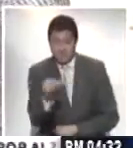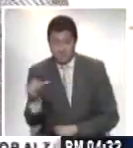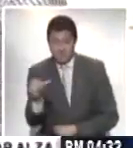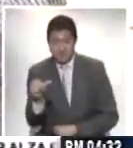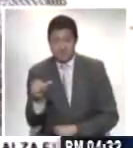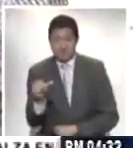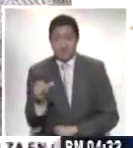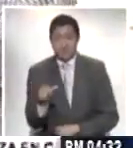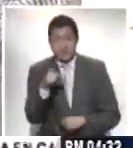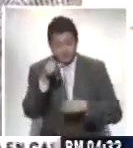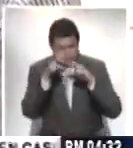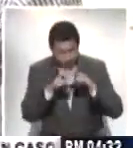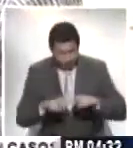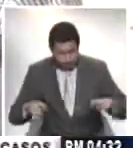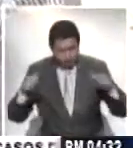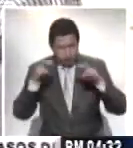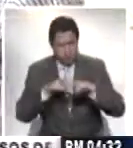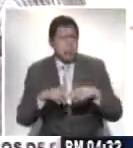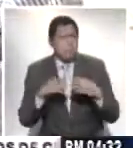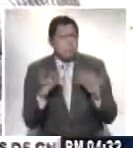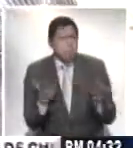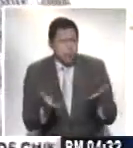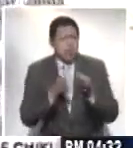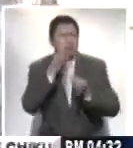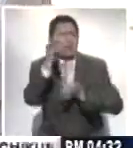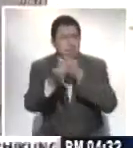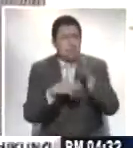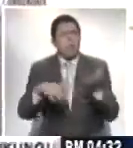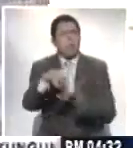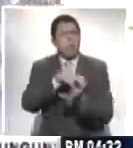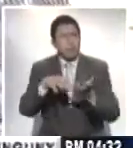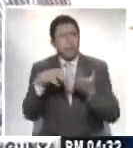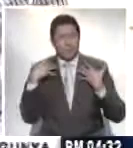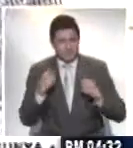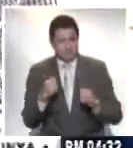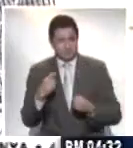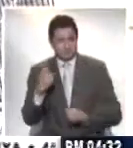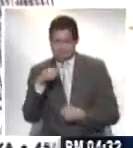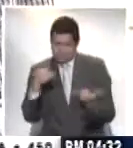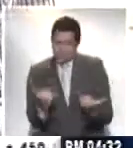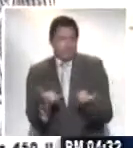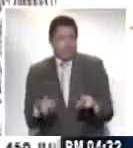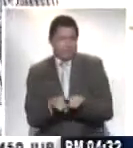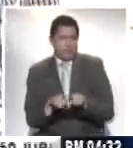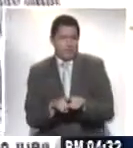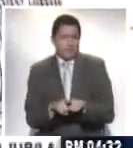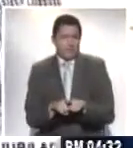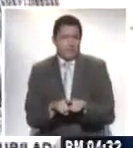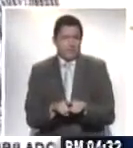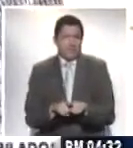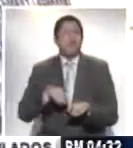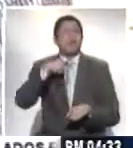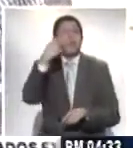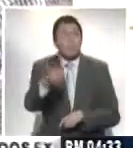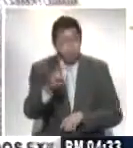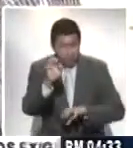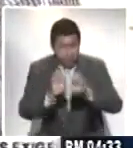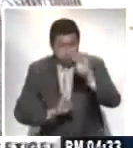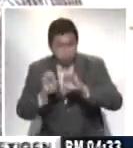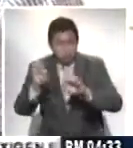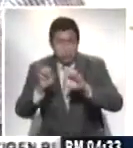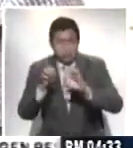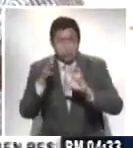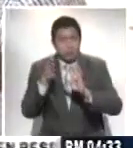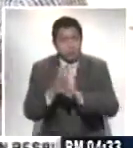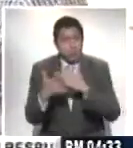hace la investigación causal y explicativa de los problemas de salud, que es lo que estamos haciendo ahorita, y la evaluación del impacto en